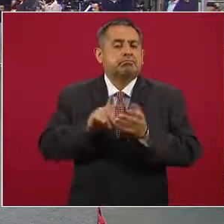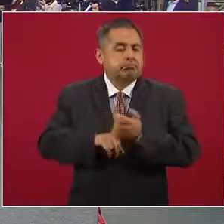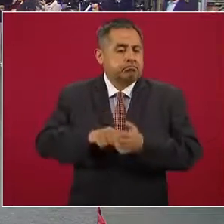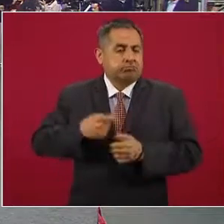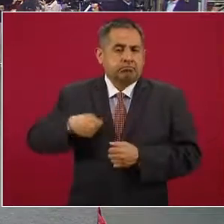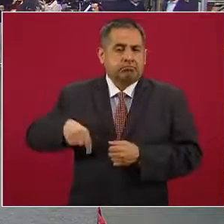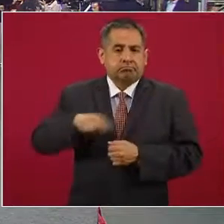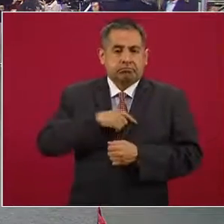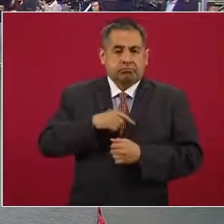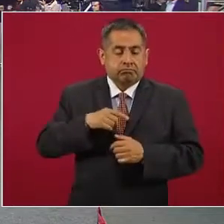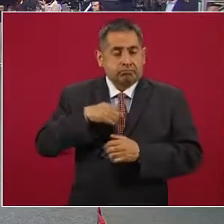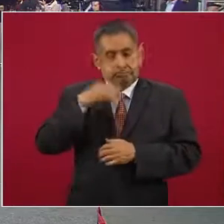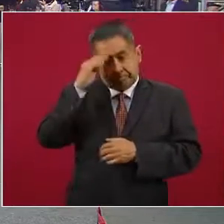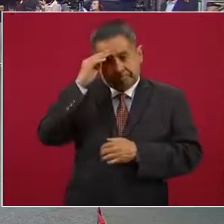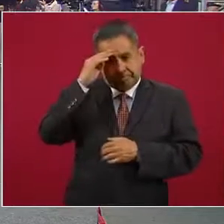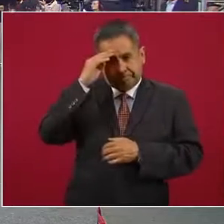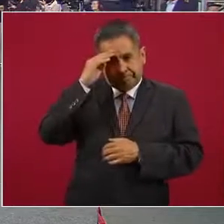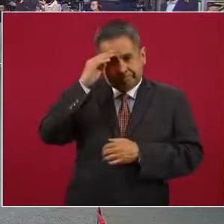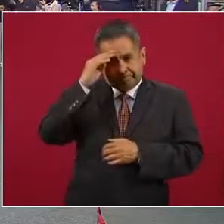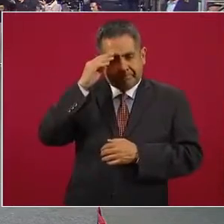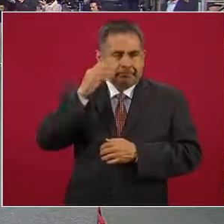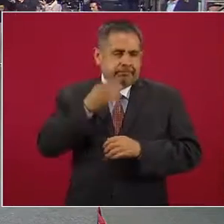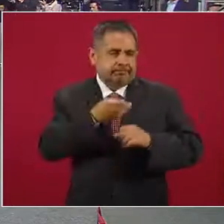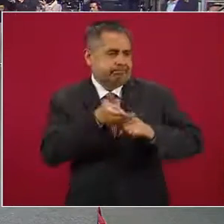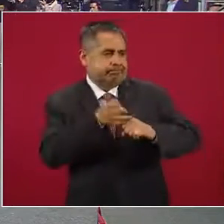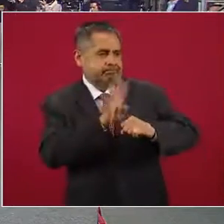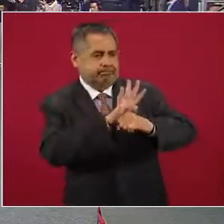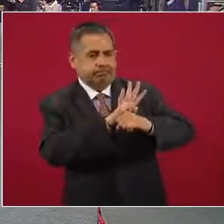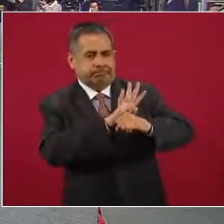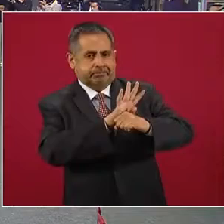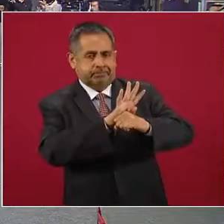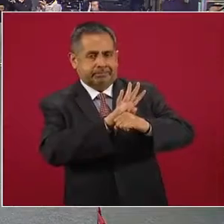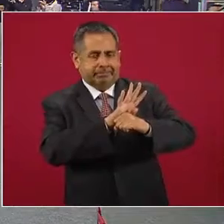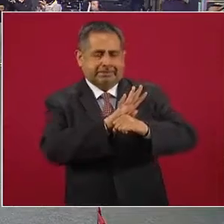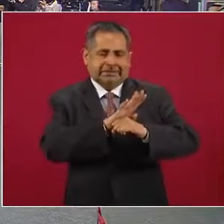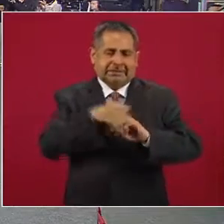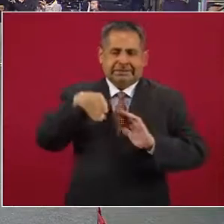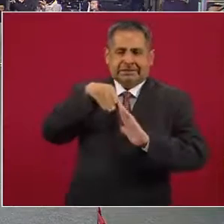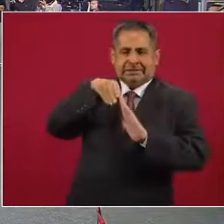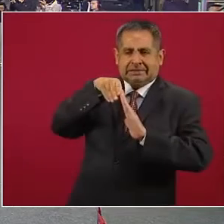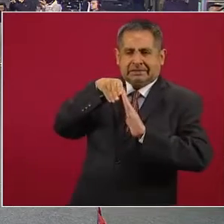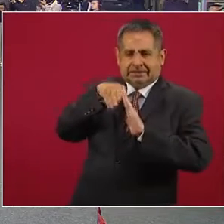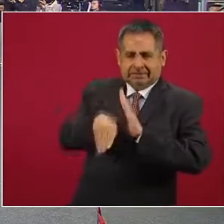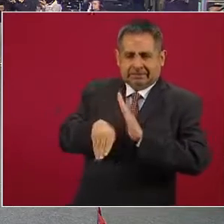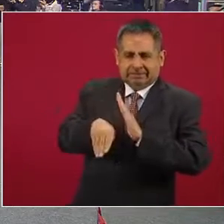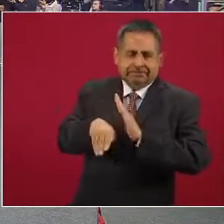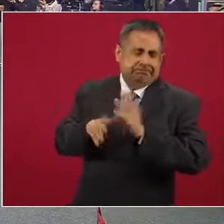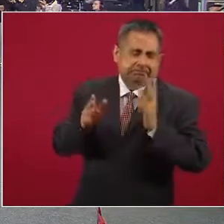íbamos a caer por la pandemia, pero que íbamos a